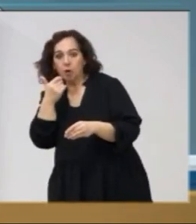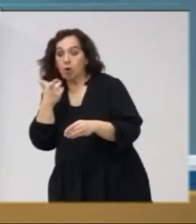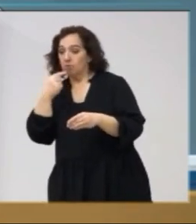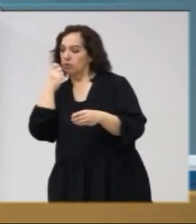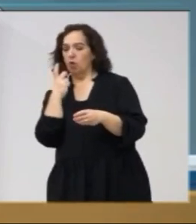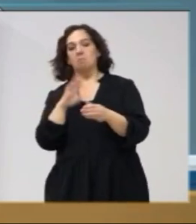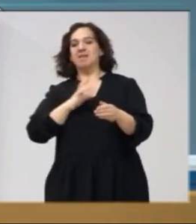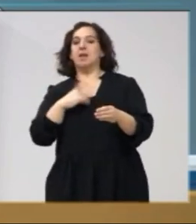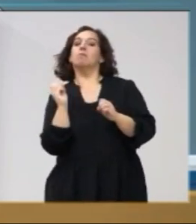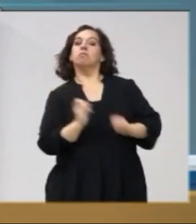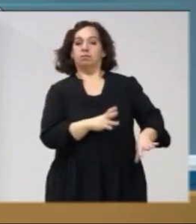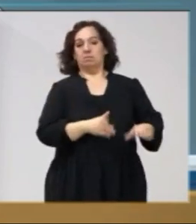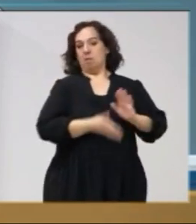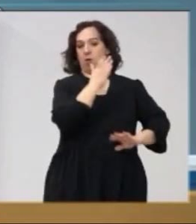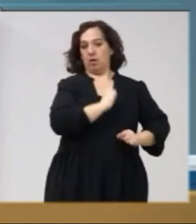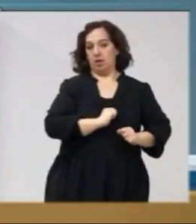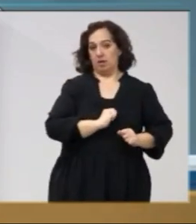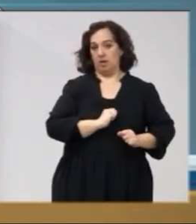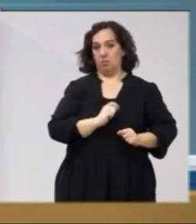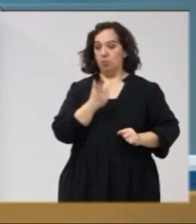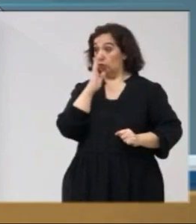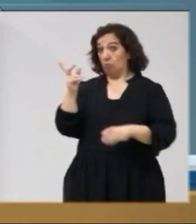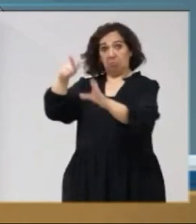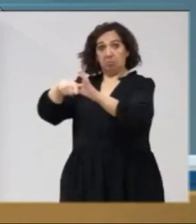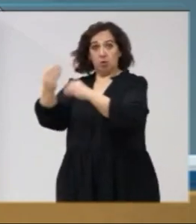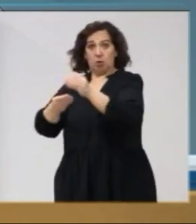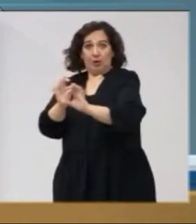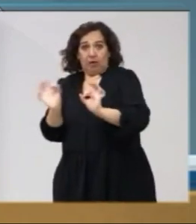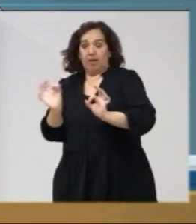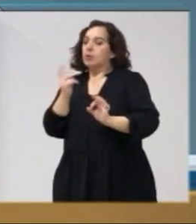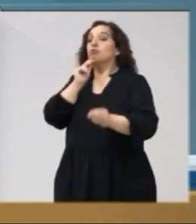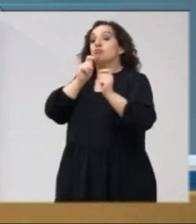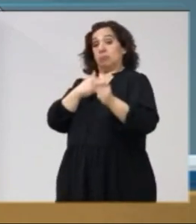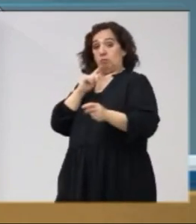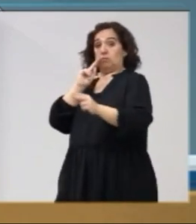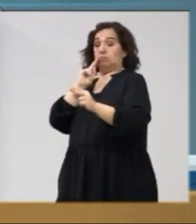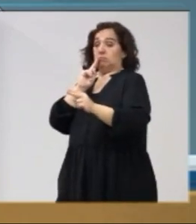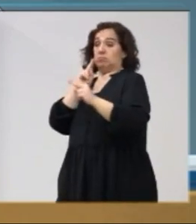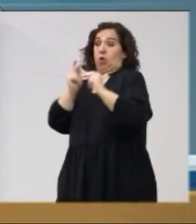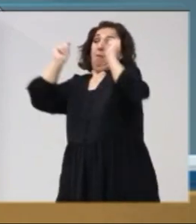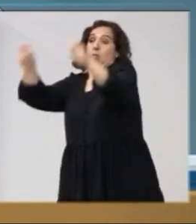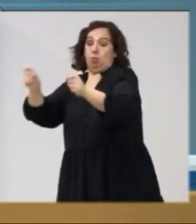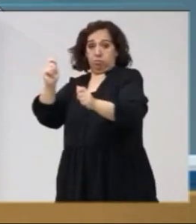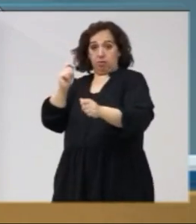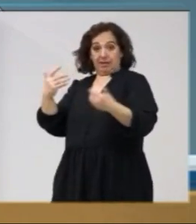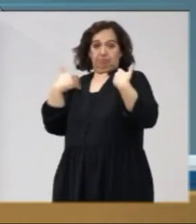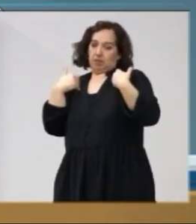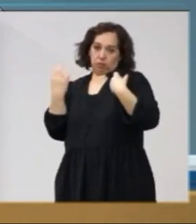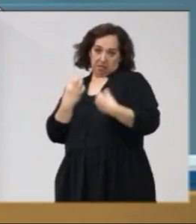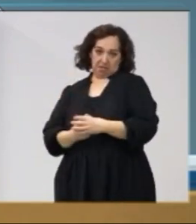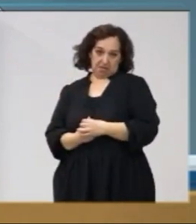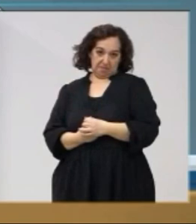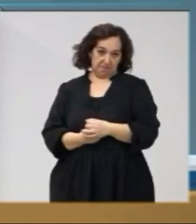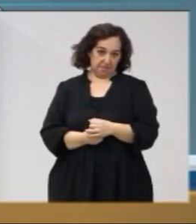de esa persona, pero yo le he nombrado, y al nombrarle tengo que hacerme responsable.